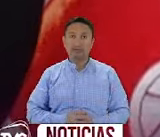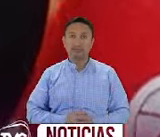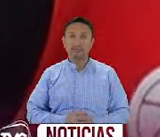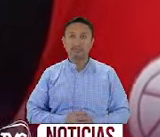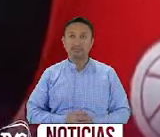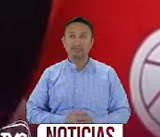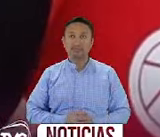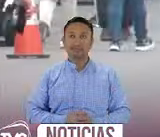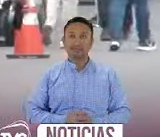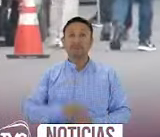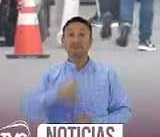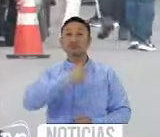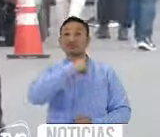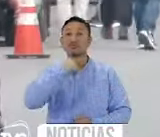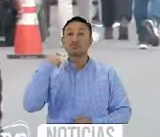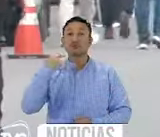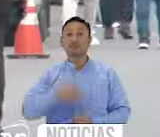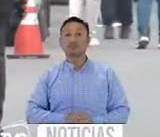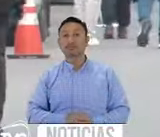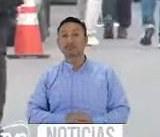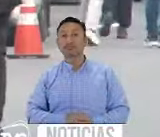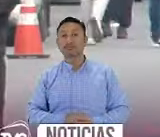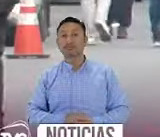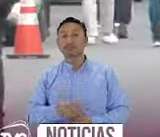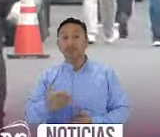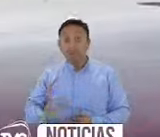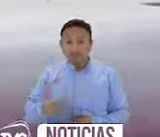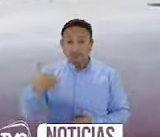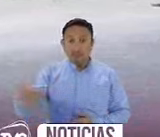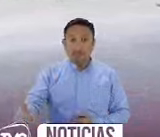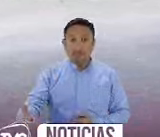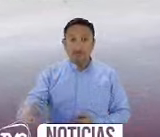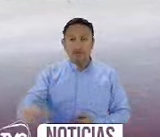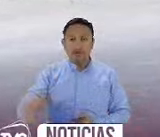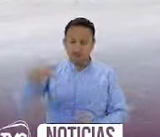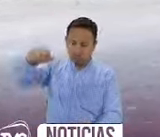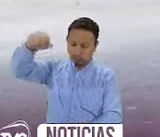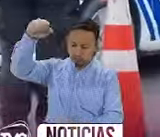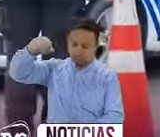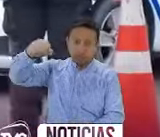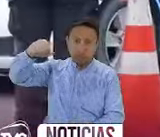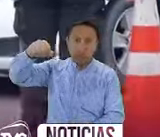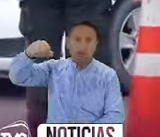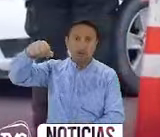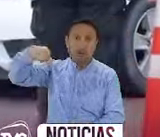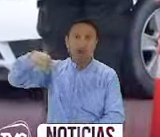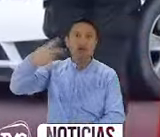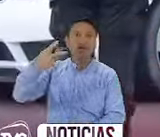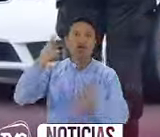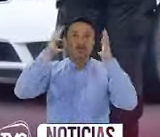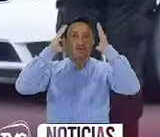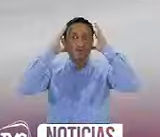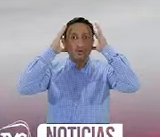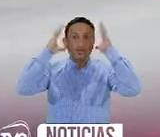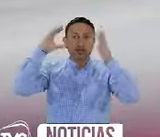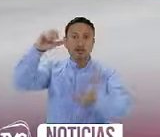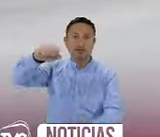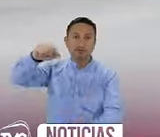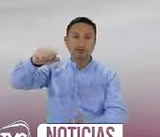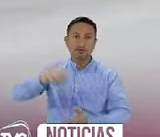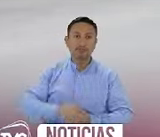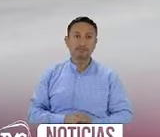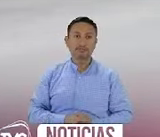decapitado. Varios metros más adelante estaba un saco de yuta en cuyo interior estaban dos cabezas humanas. La unidad